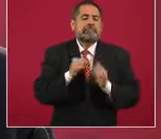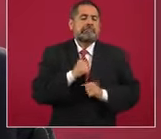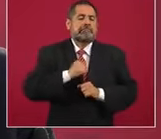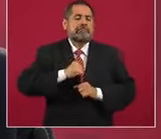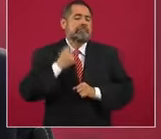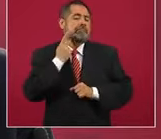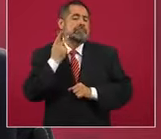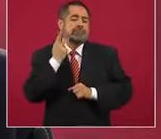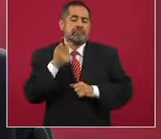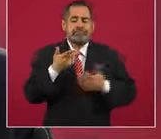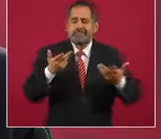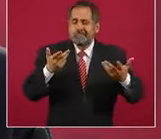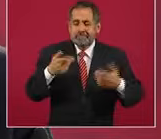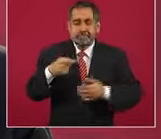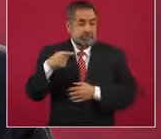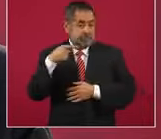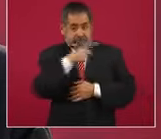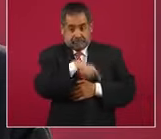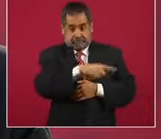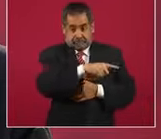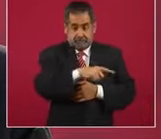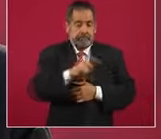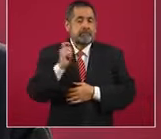que recibían